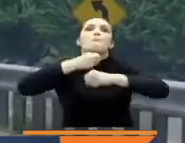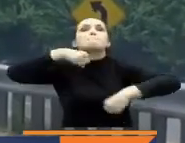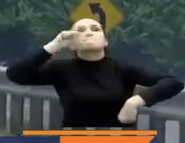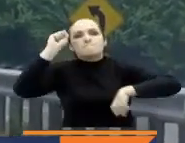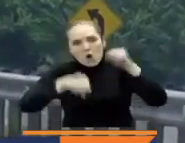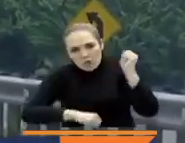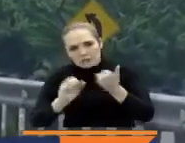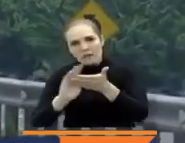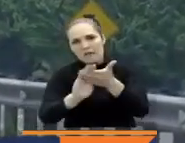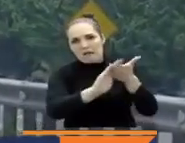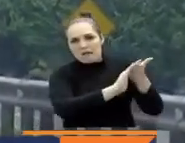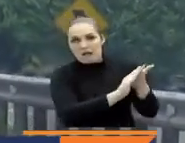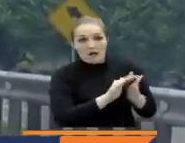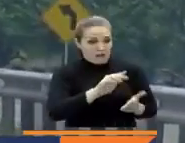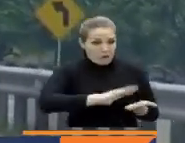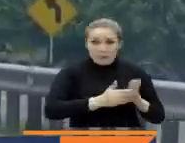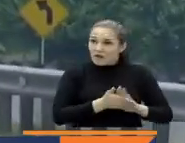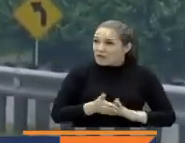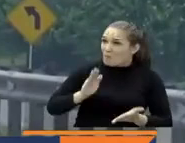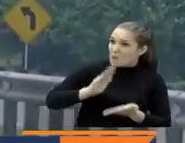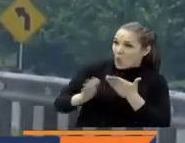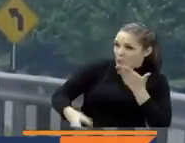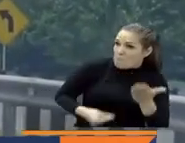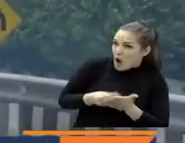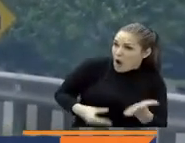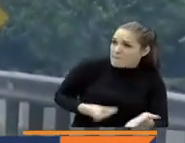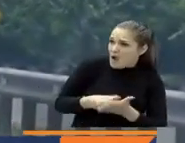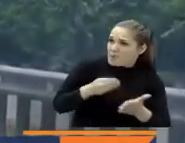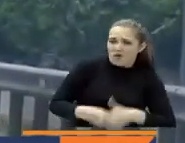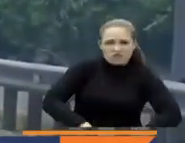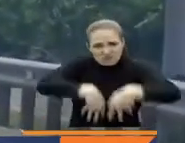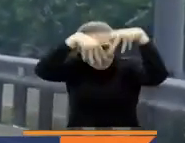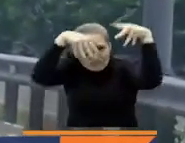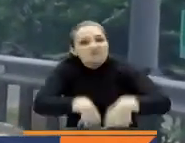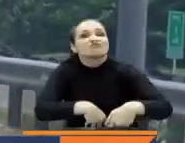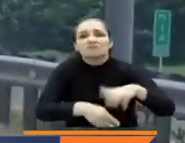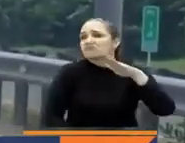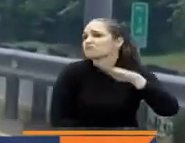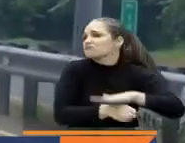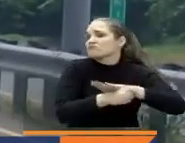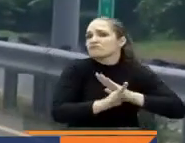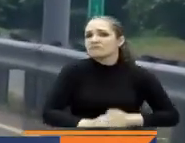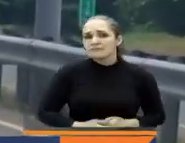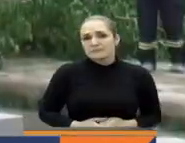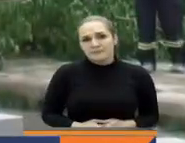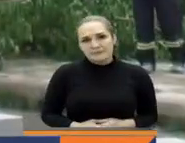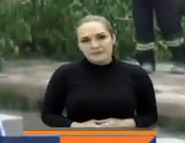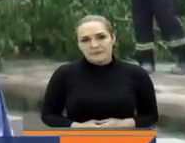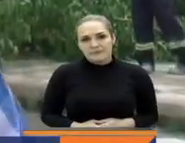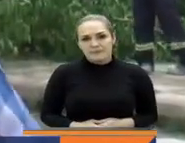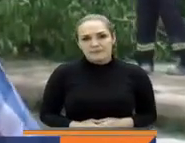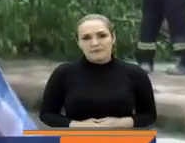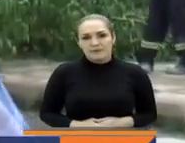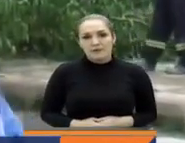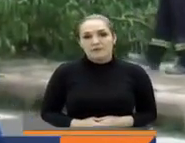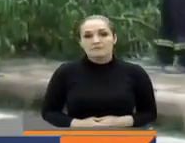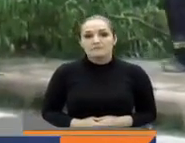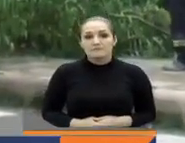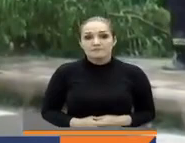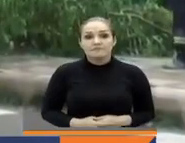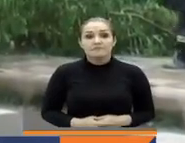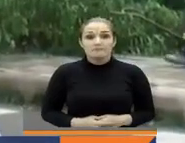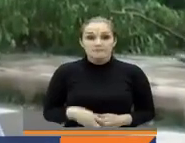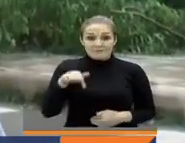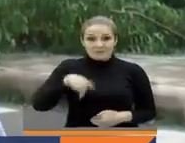posibilidad. Así que la comunidad ha anunciado que estos bloqueos seguirán de manera indefinida. Nosotros tenemos 205